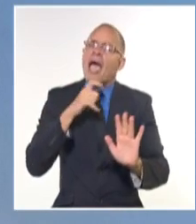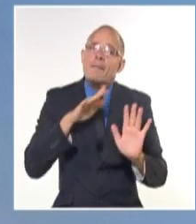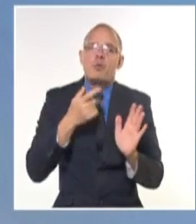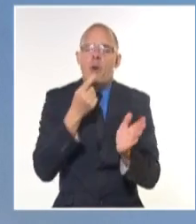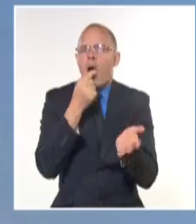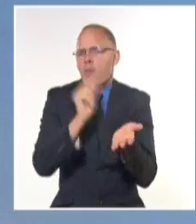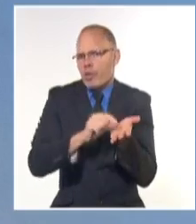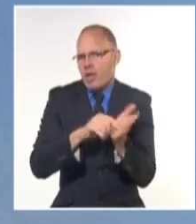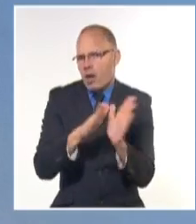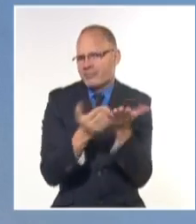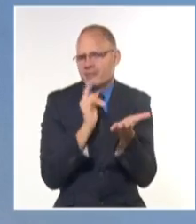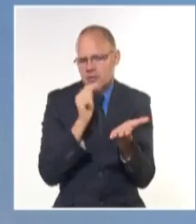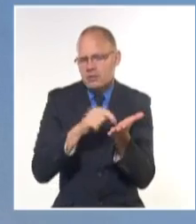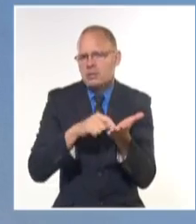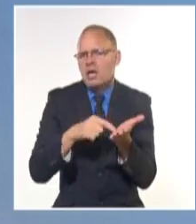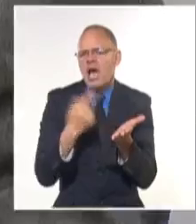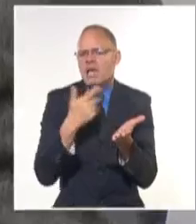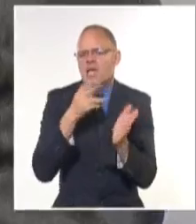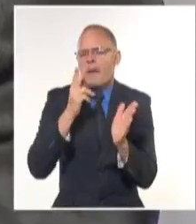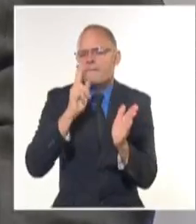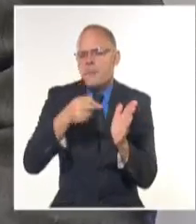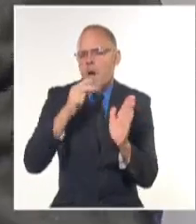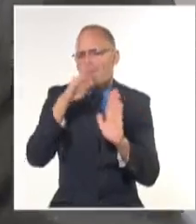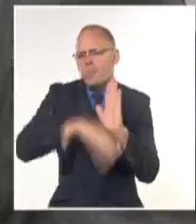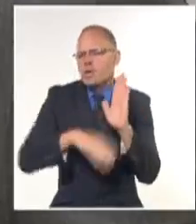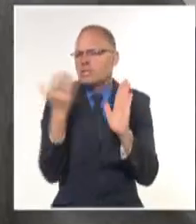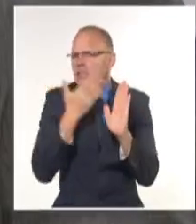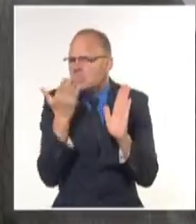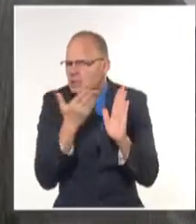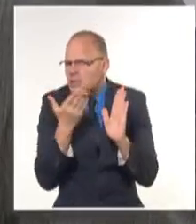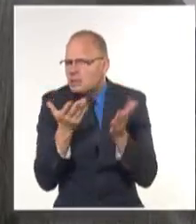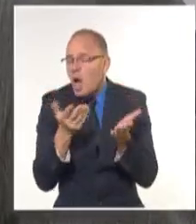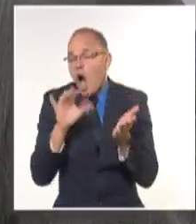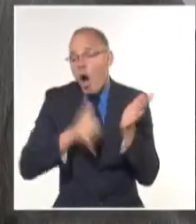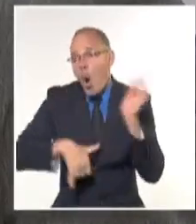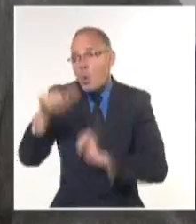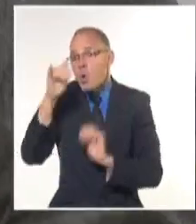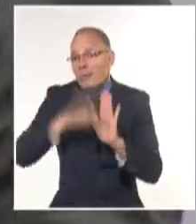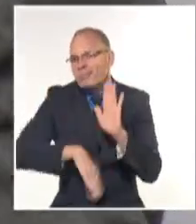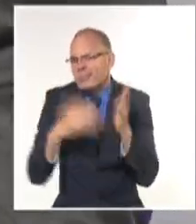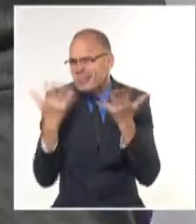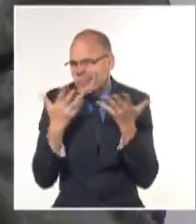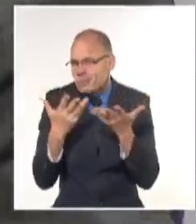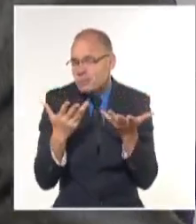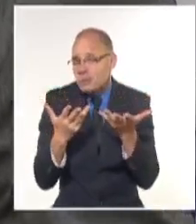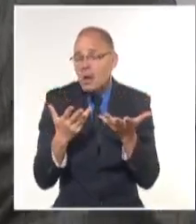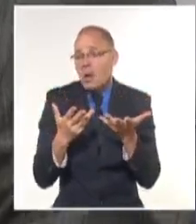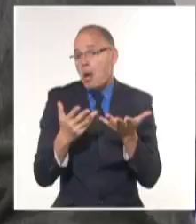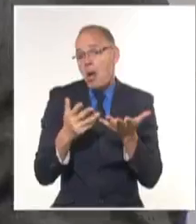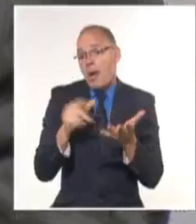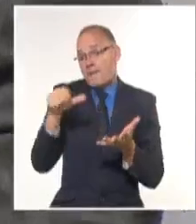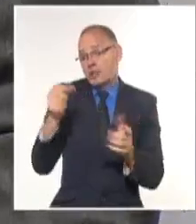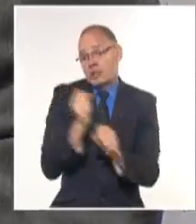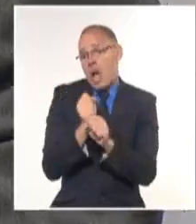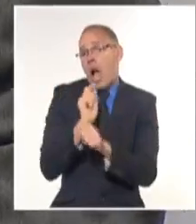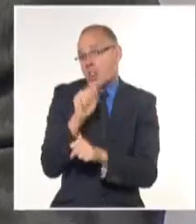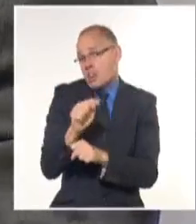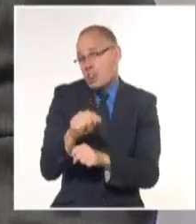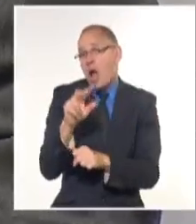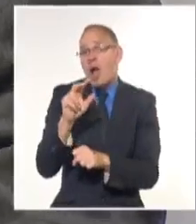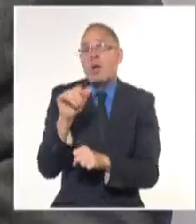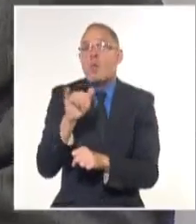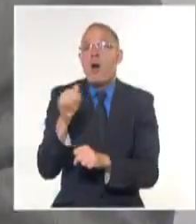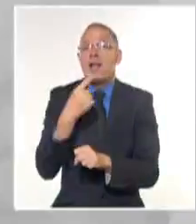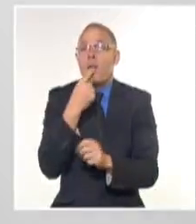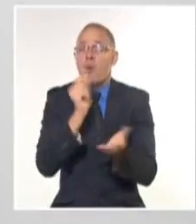porque fallece, se va del país? Los funcionarios que trabajan en el registro de consumidores, y los administradores tienen la función